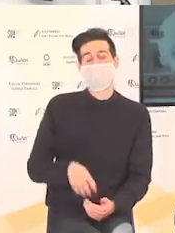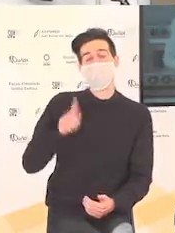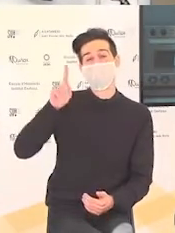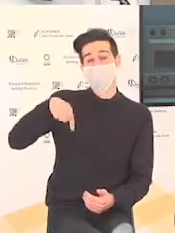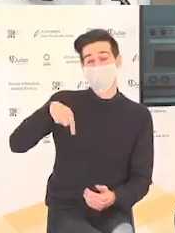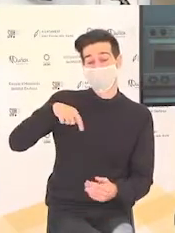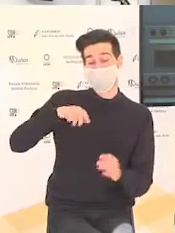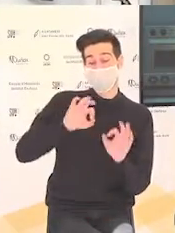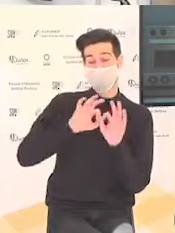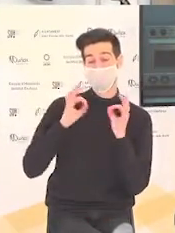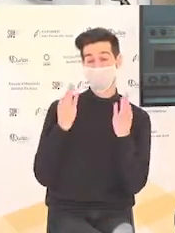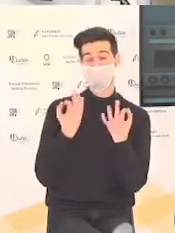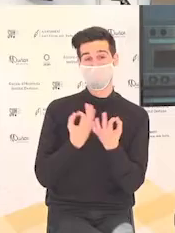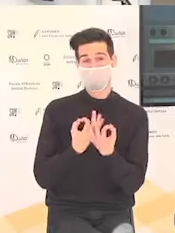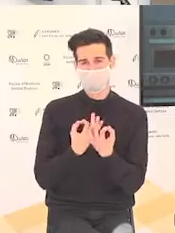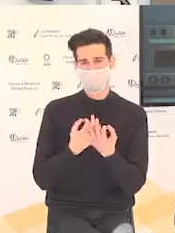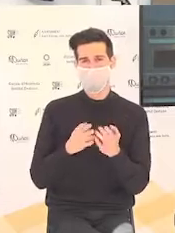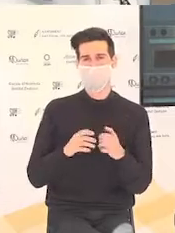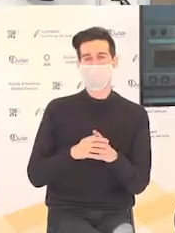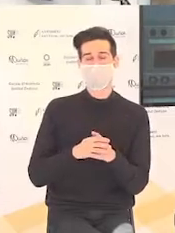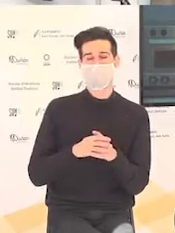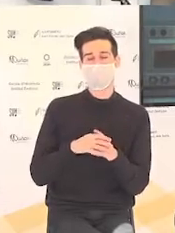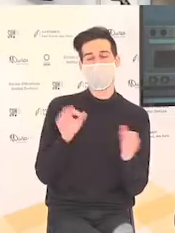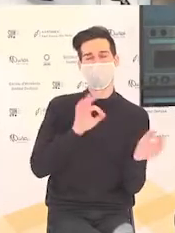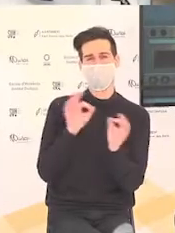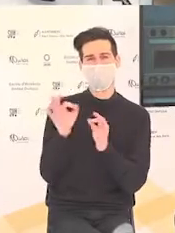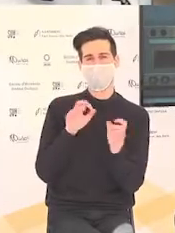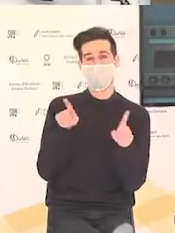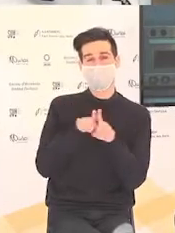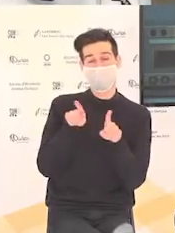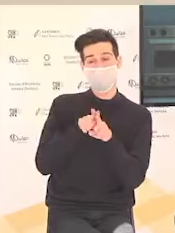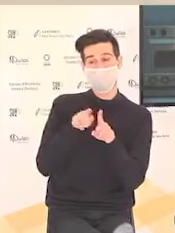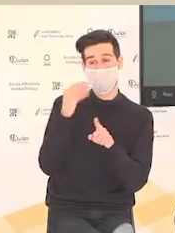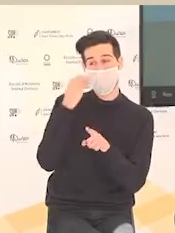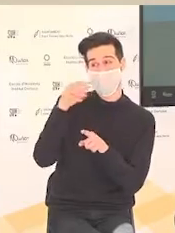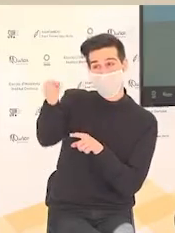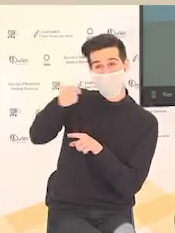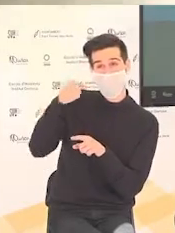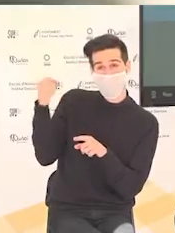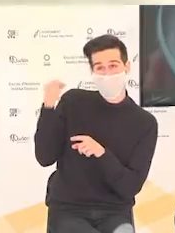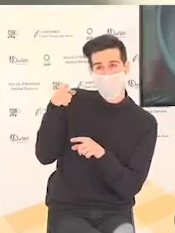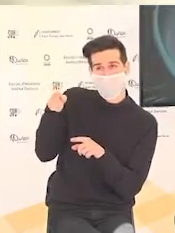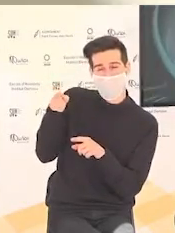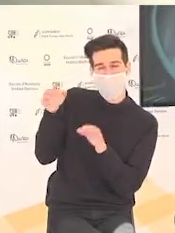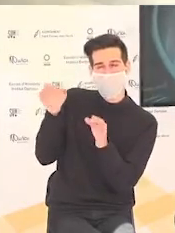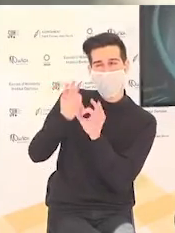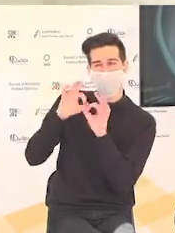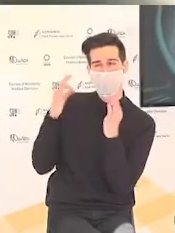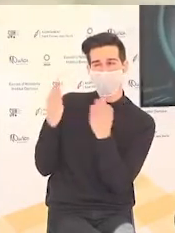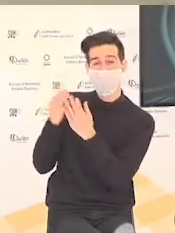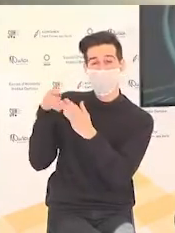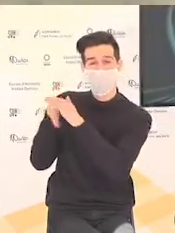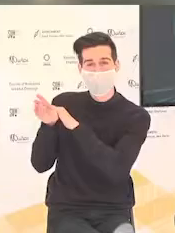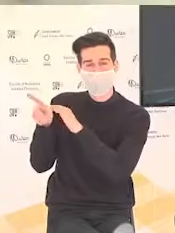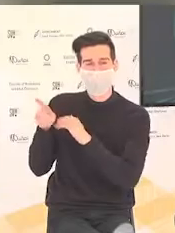aquellos moldes con los coulis que los tenemos en el congelador, están ya preparados. Then I whip up the cream and then I pipe.